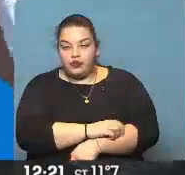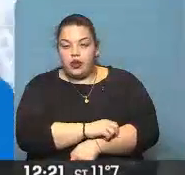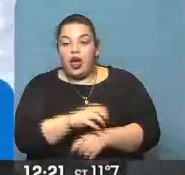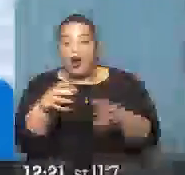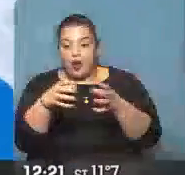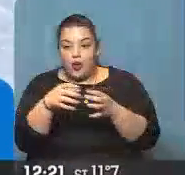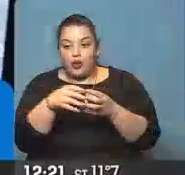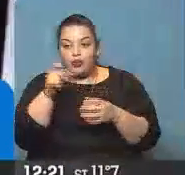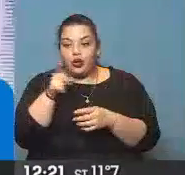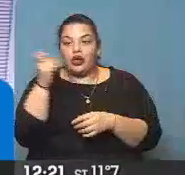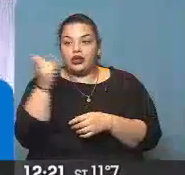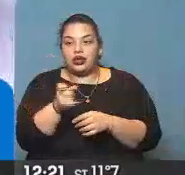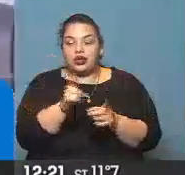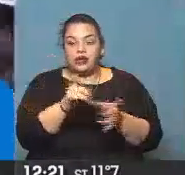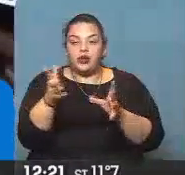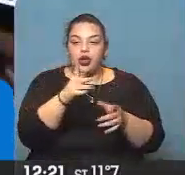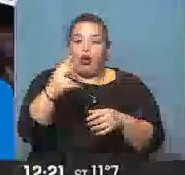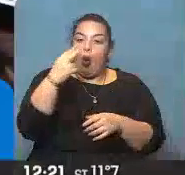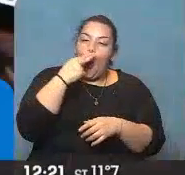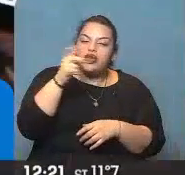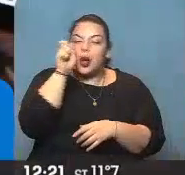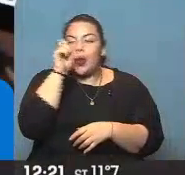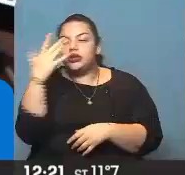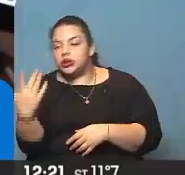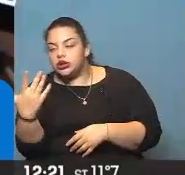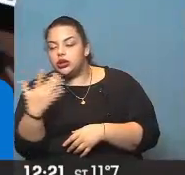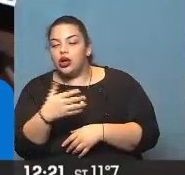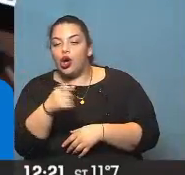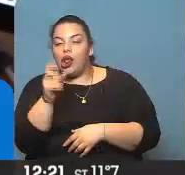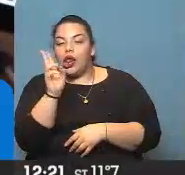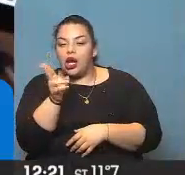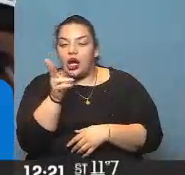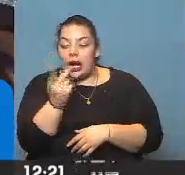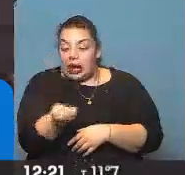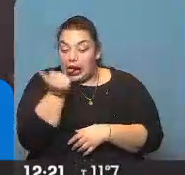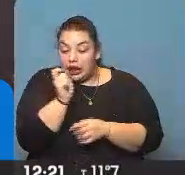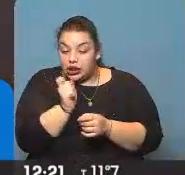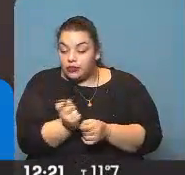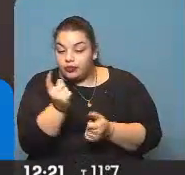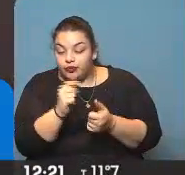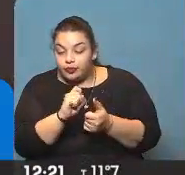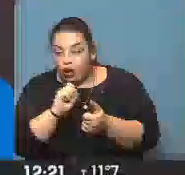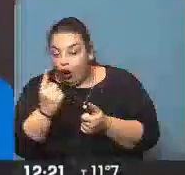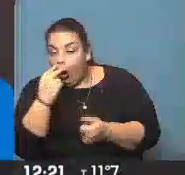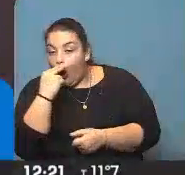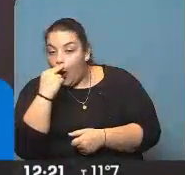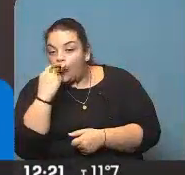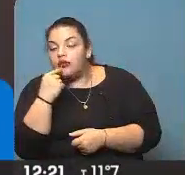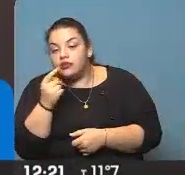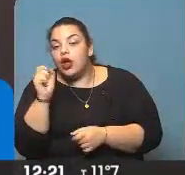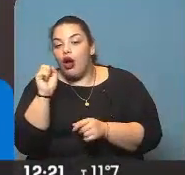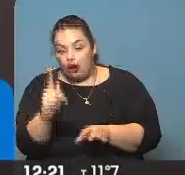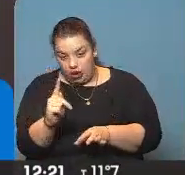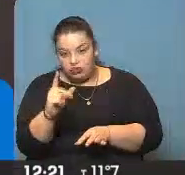que estaba entre 11 y 25 los que estaban más cercanos a 11 uno decía vamos a hacerlo en